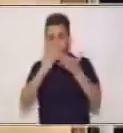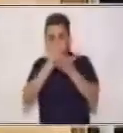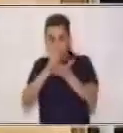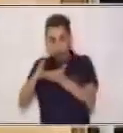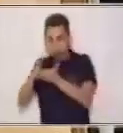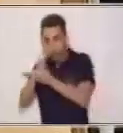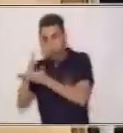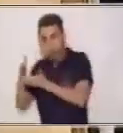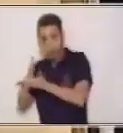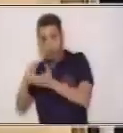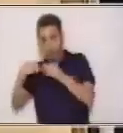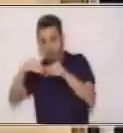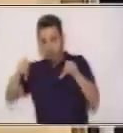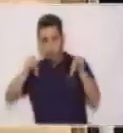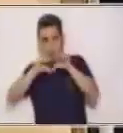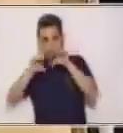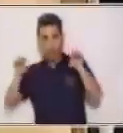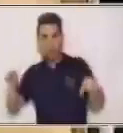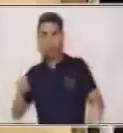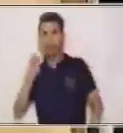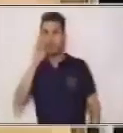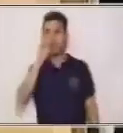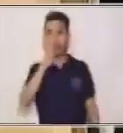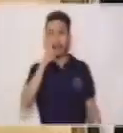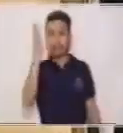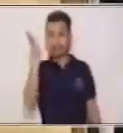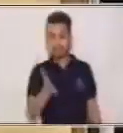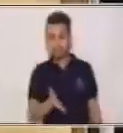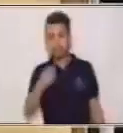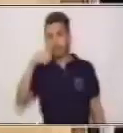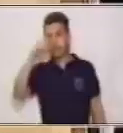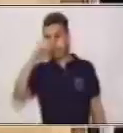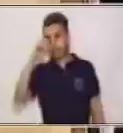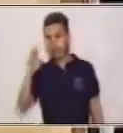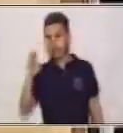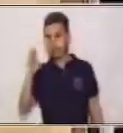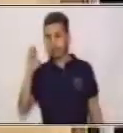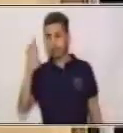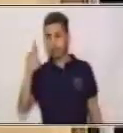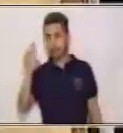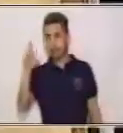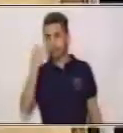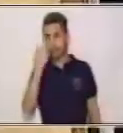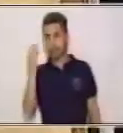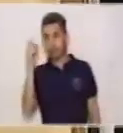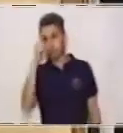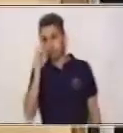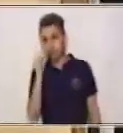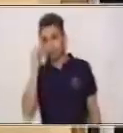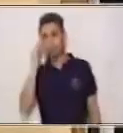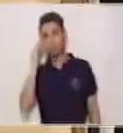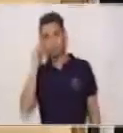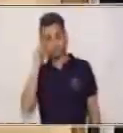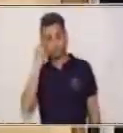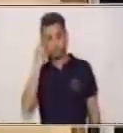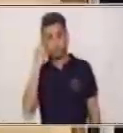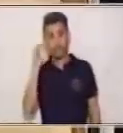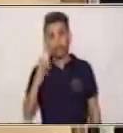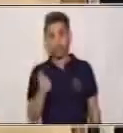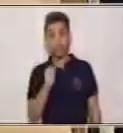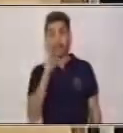tercios. Cada parte, cuando se divide en tres, cada parte se llama